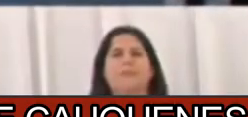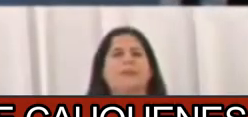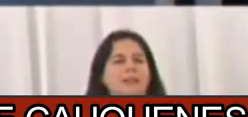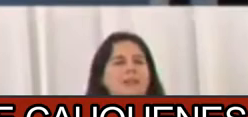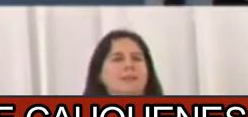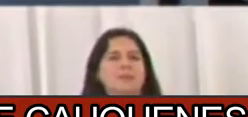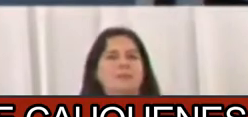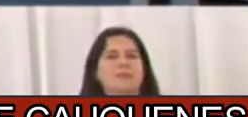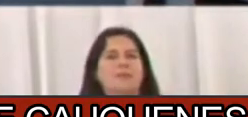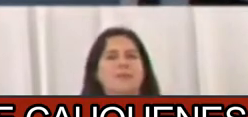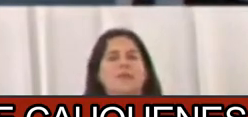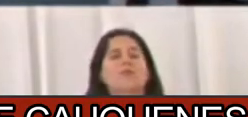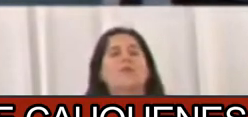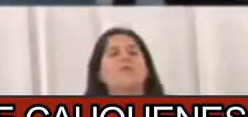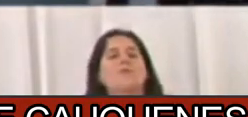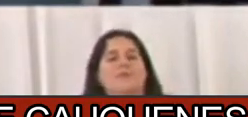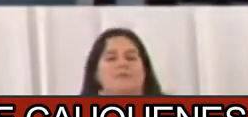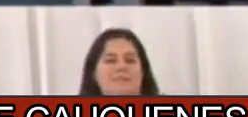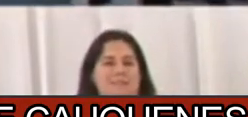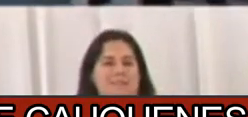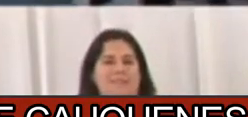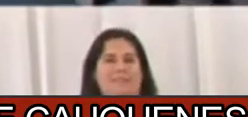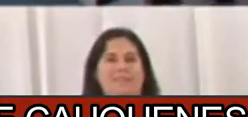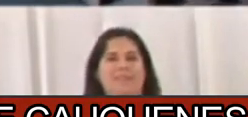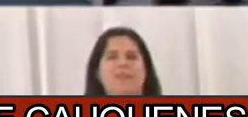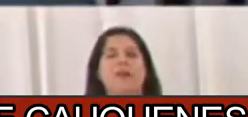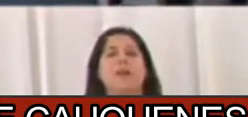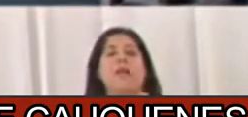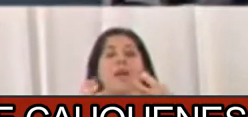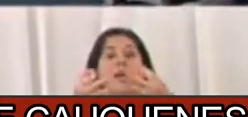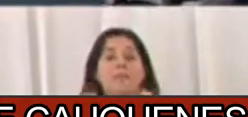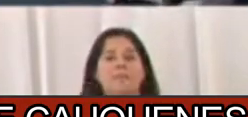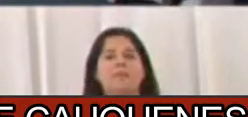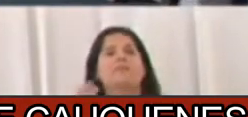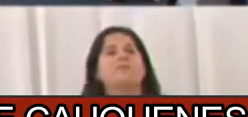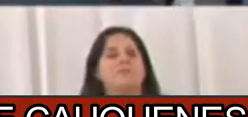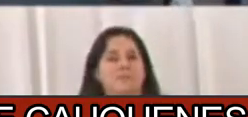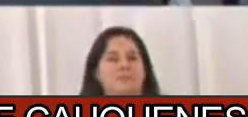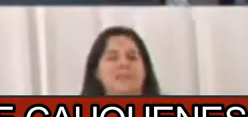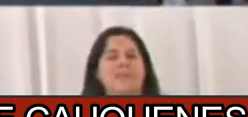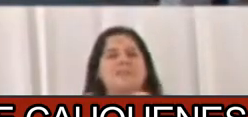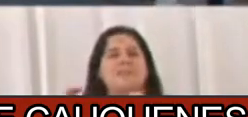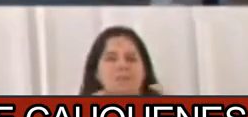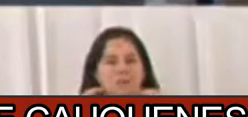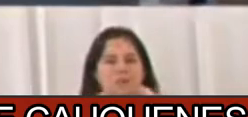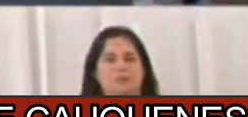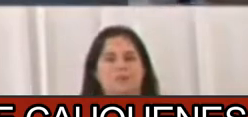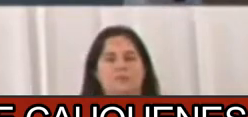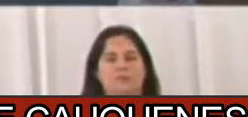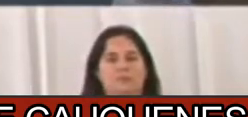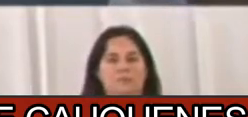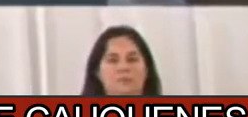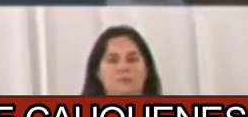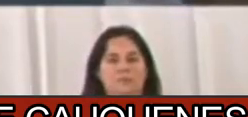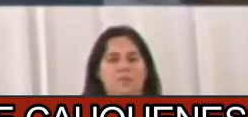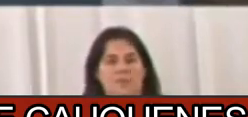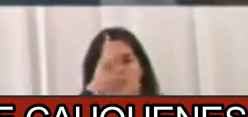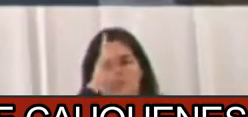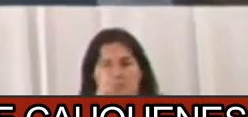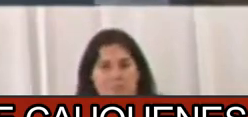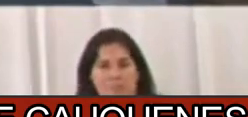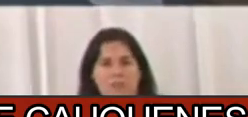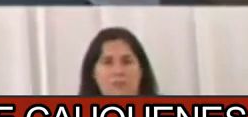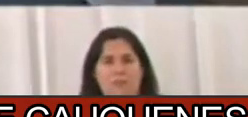Comienza una nueva era para la administración municipal en Cauquienes. El honor y